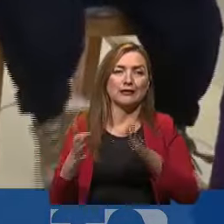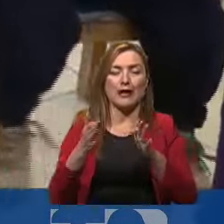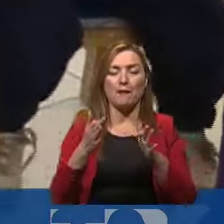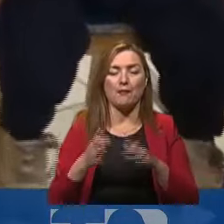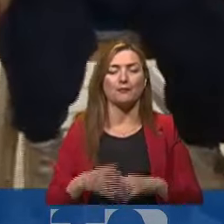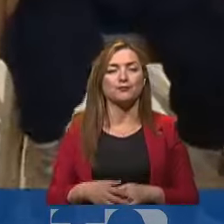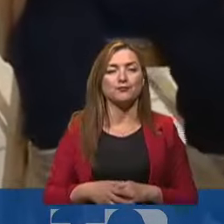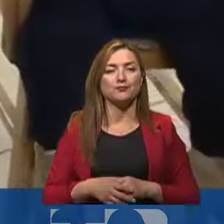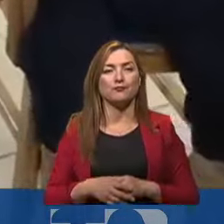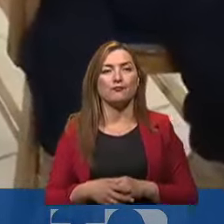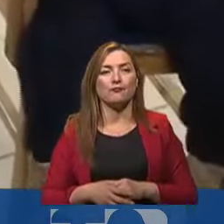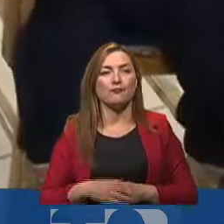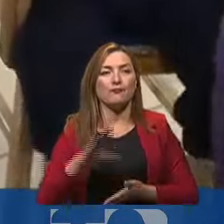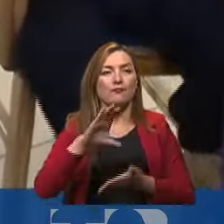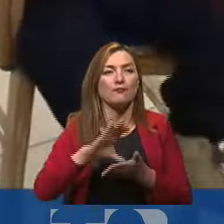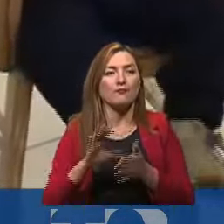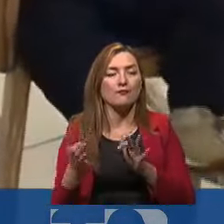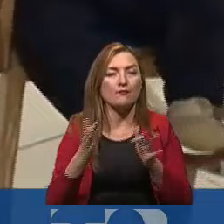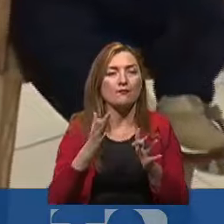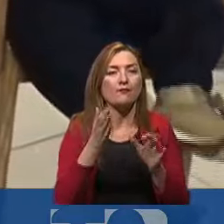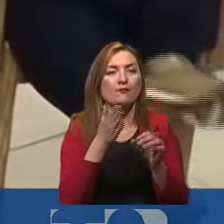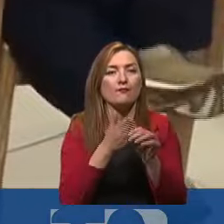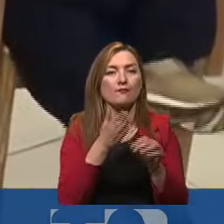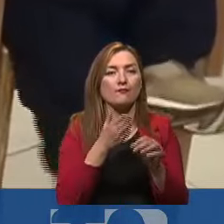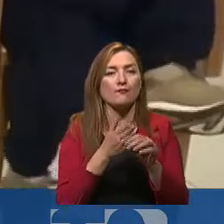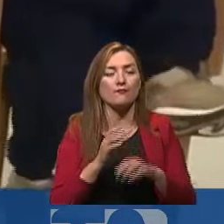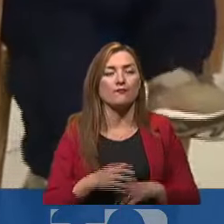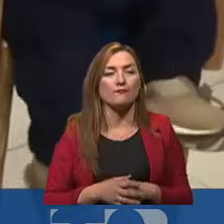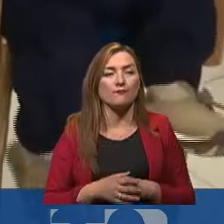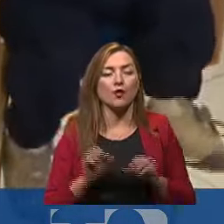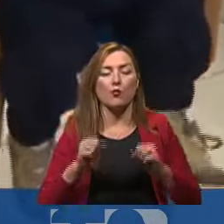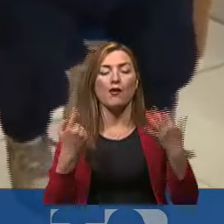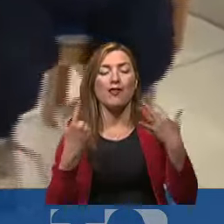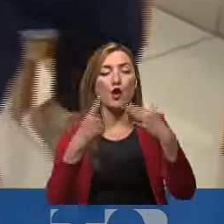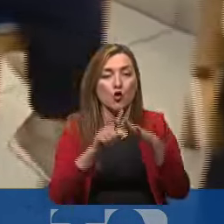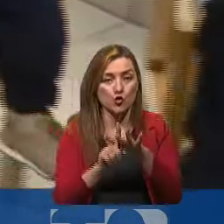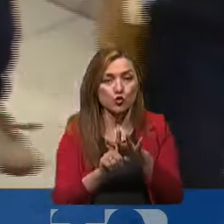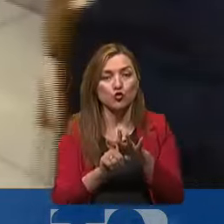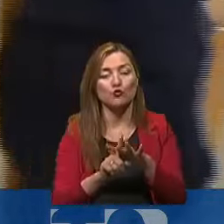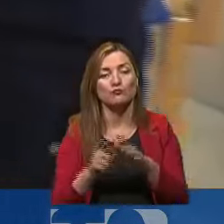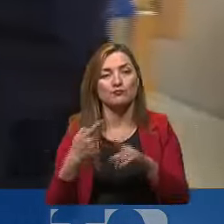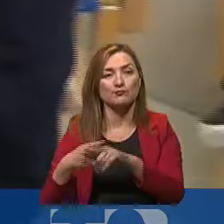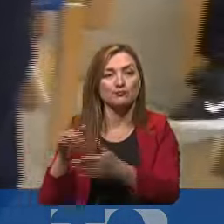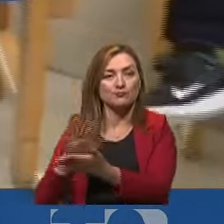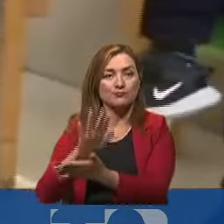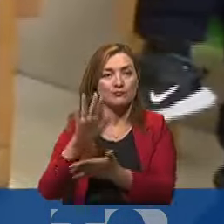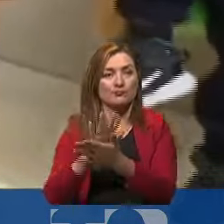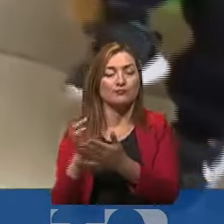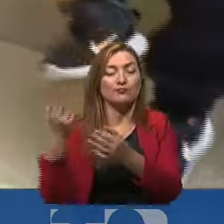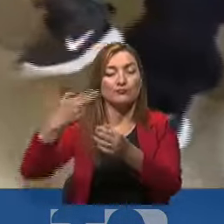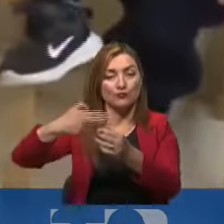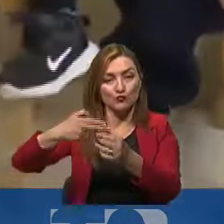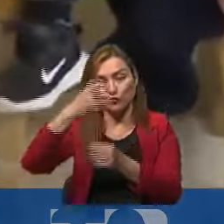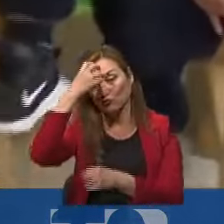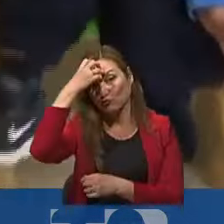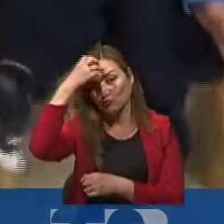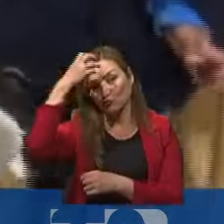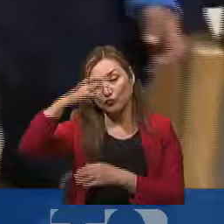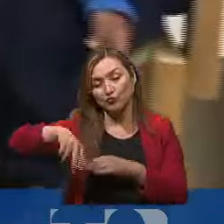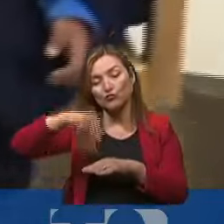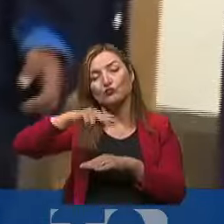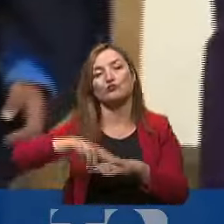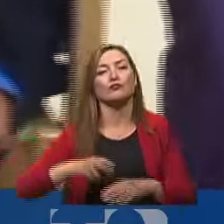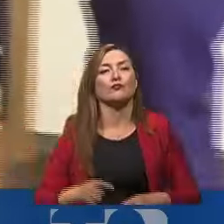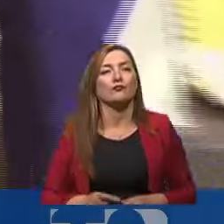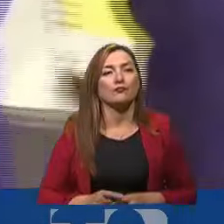el objetivo del centro terapéutico de la fundación es que ellos tengan esta inclusión en otras escuelas y que puedan tener una educación como los